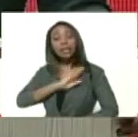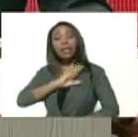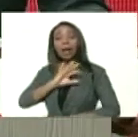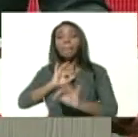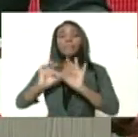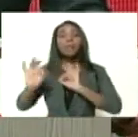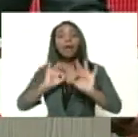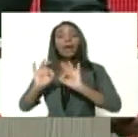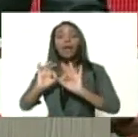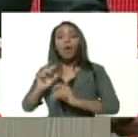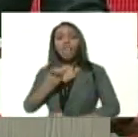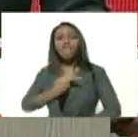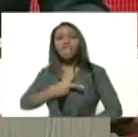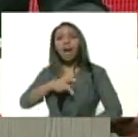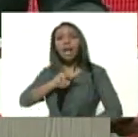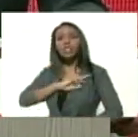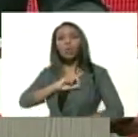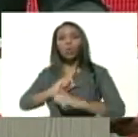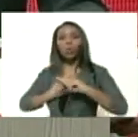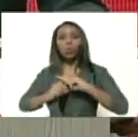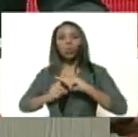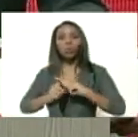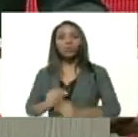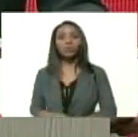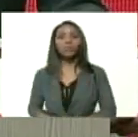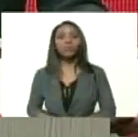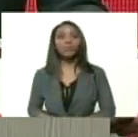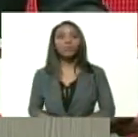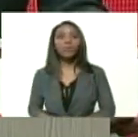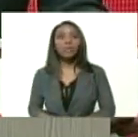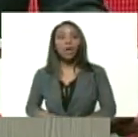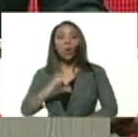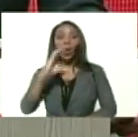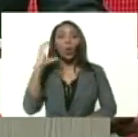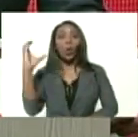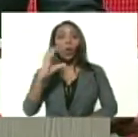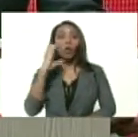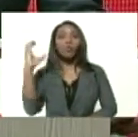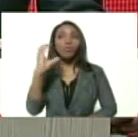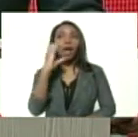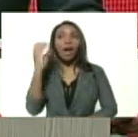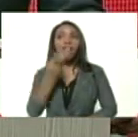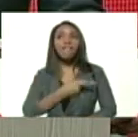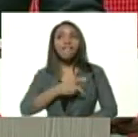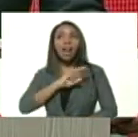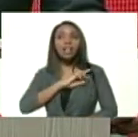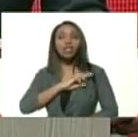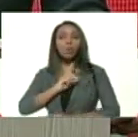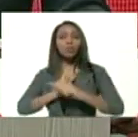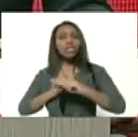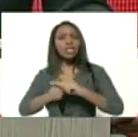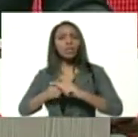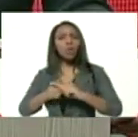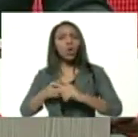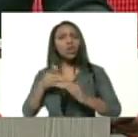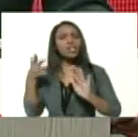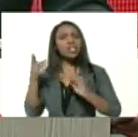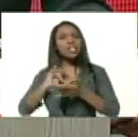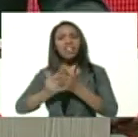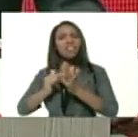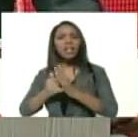preparado un falso positivo. Y en Colombia, falso positivo quiere decir